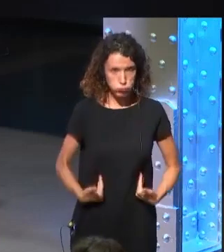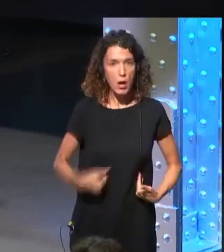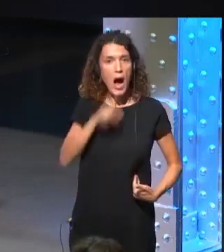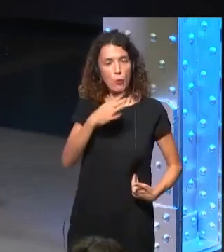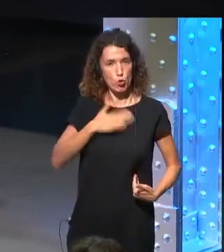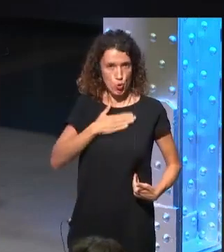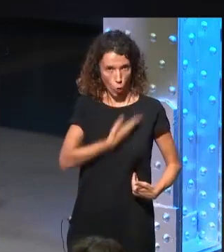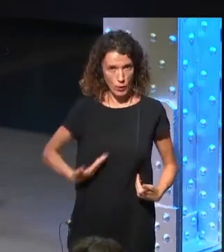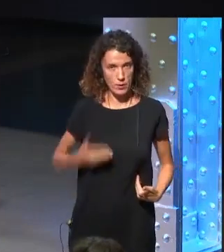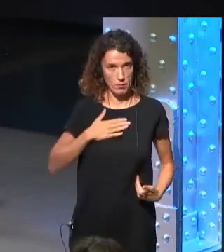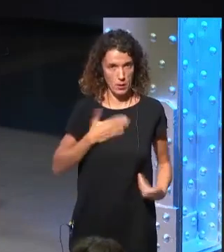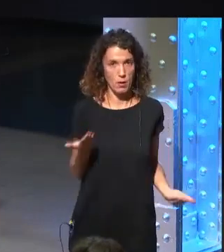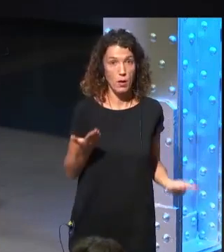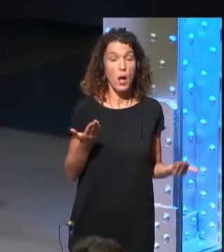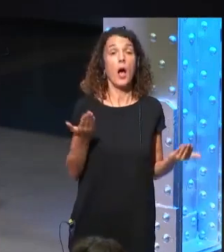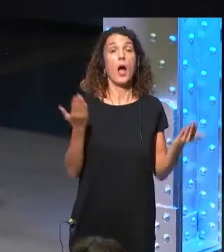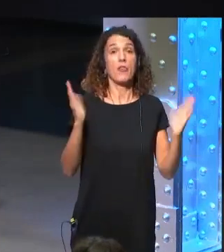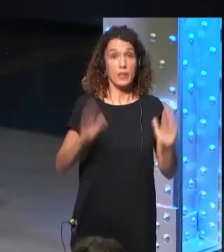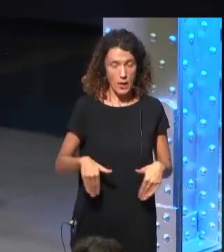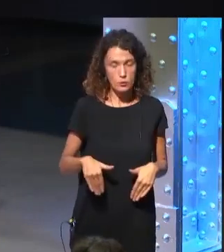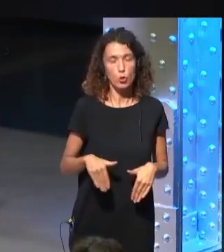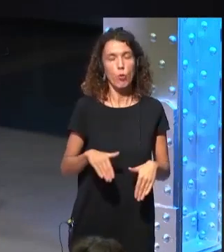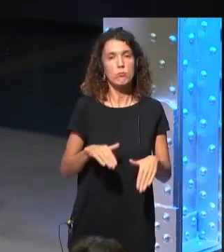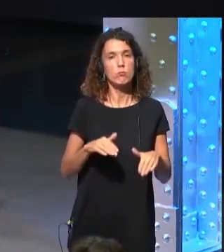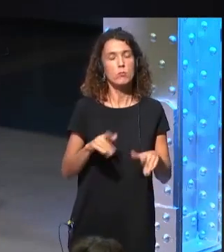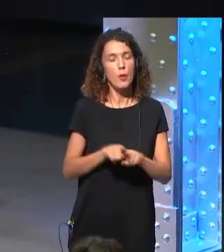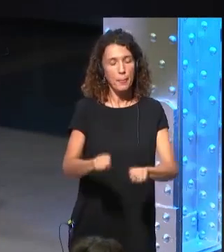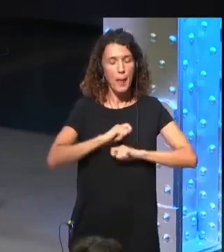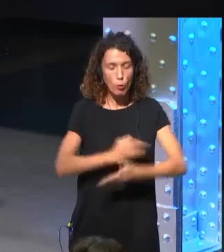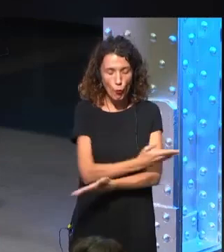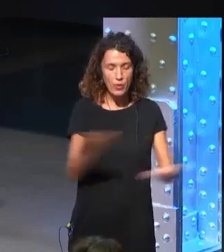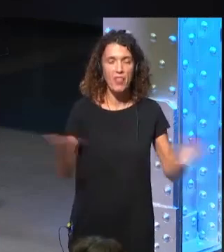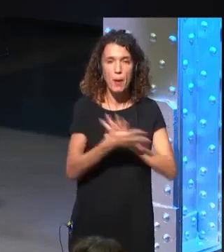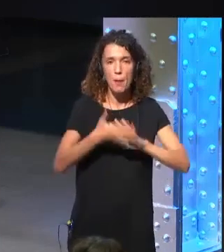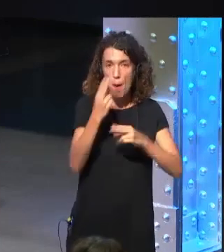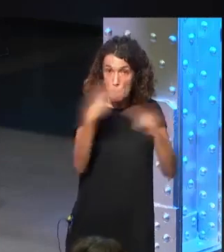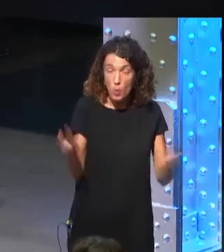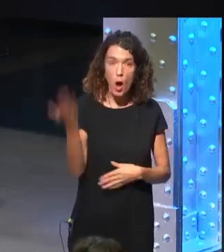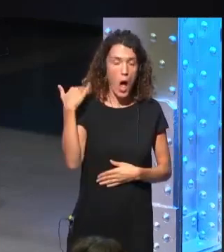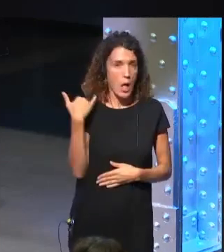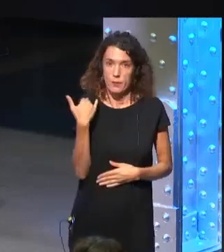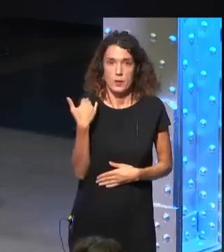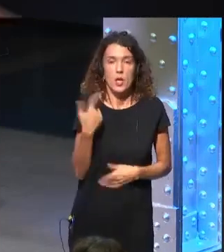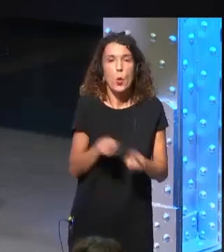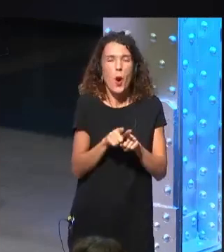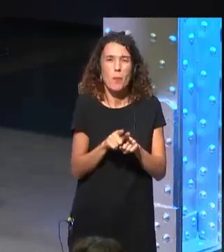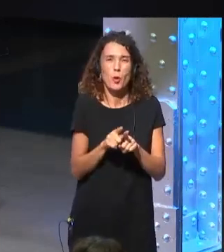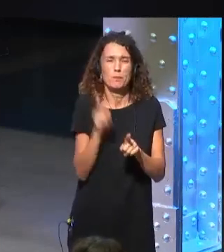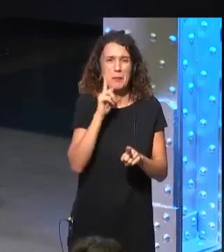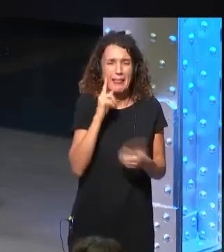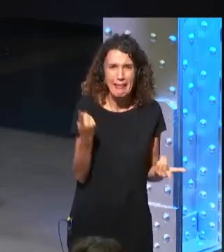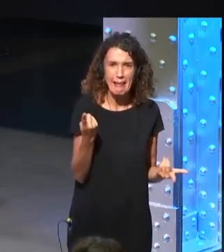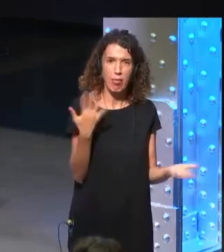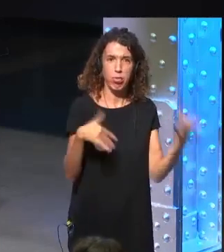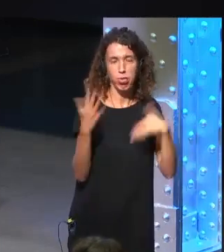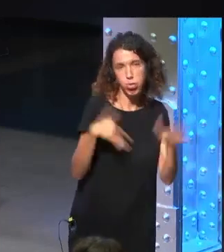hablo. Y de esta manera he conseguido tener esta confianza para hablar en público. Pero antes simplemente fingía